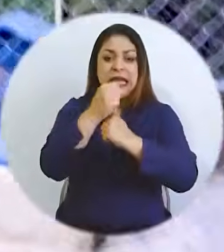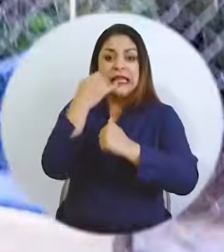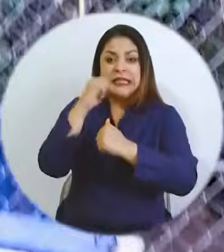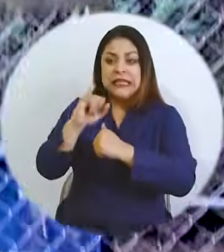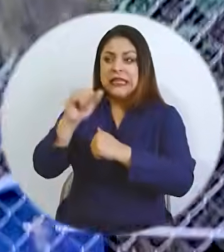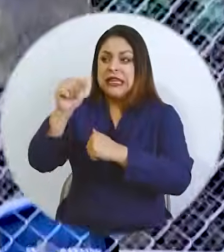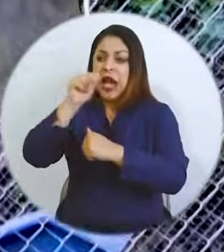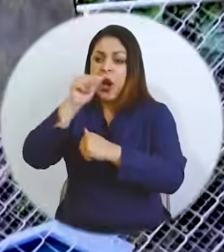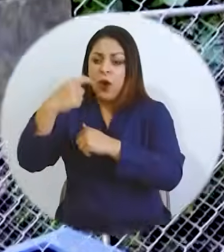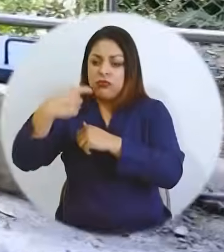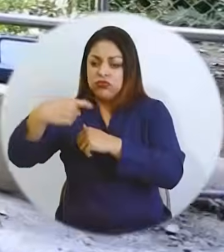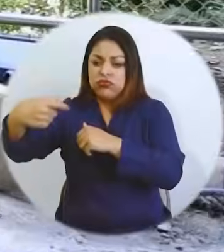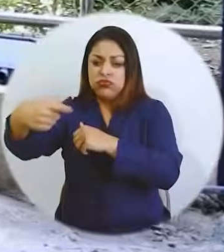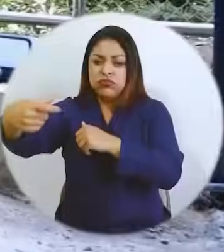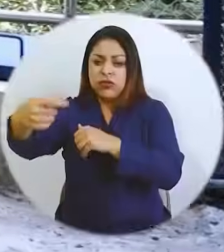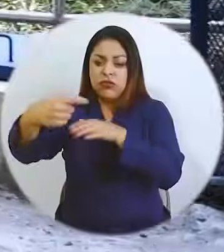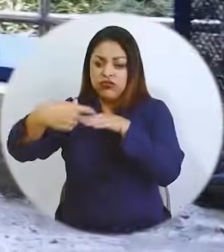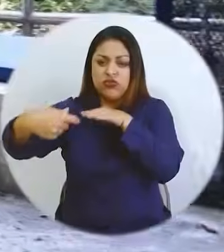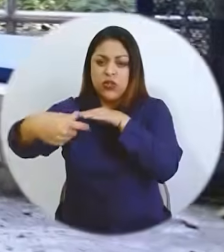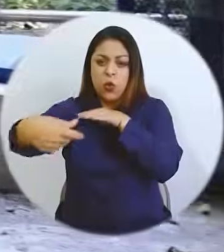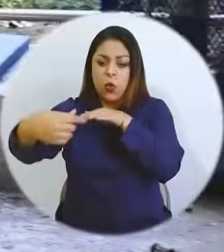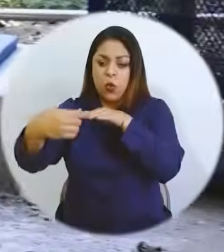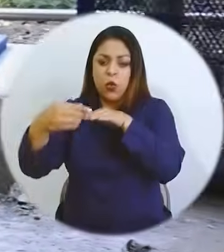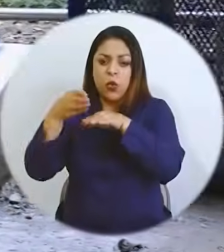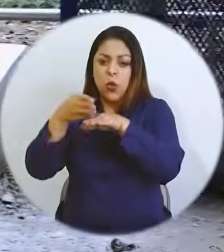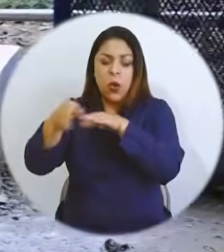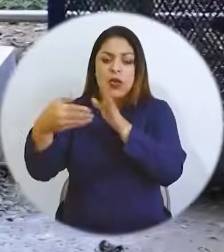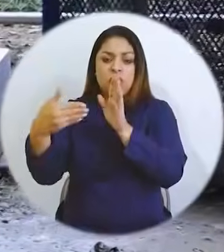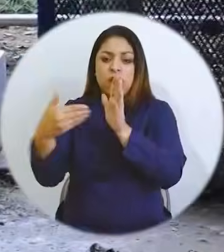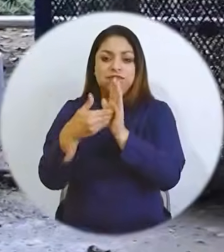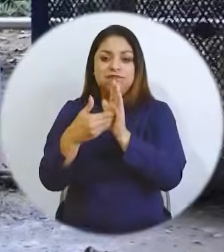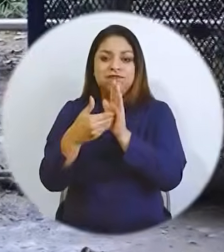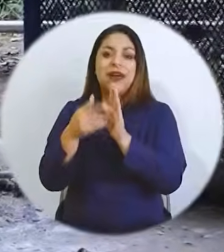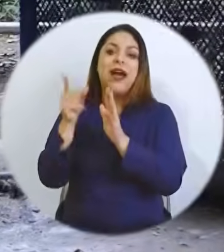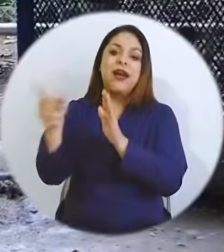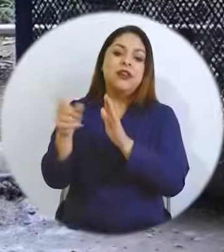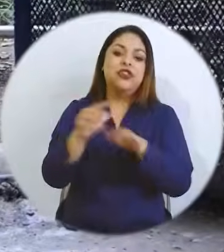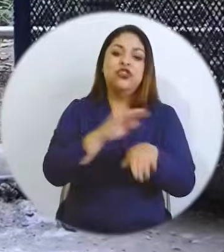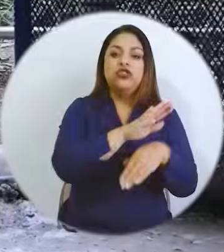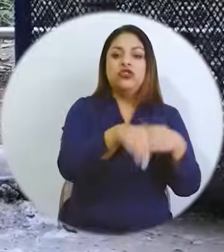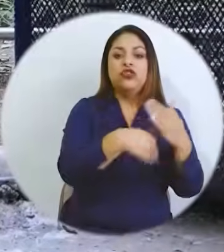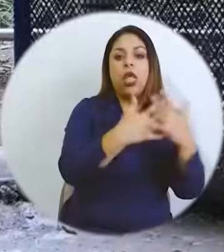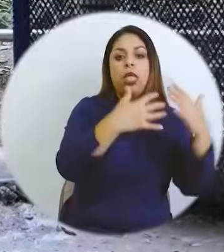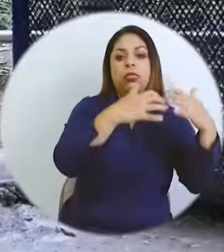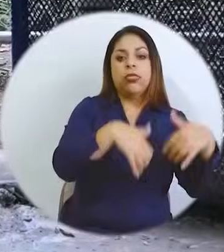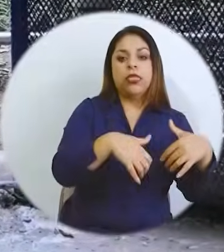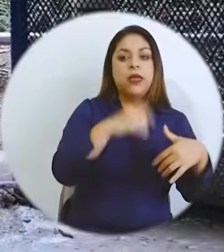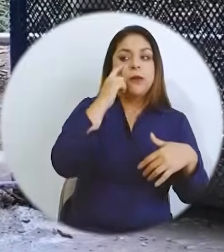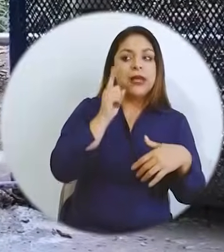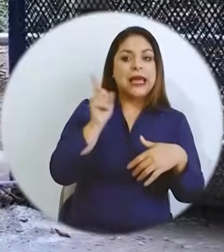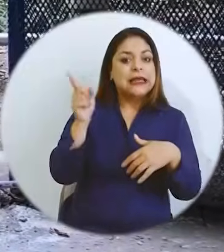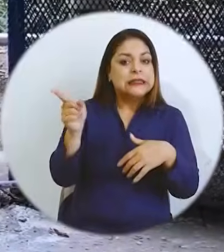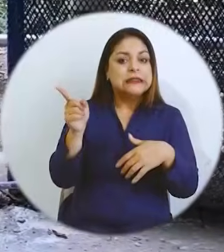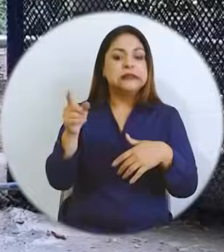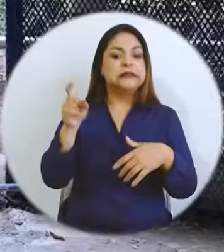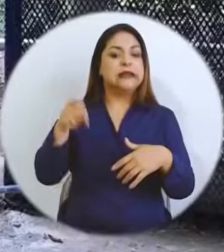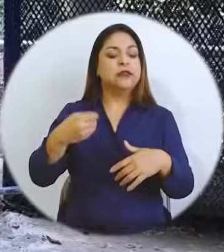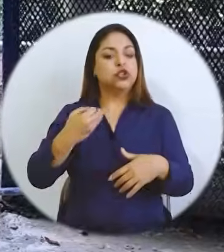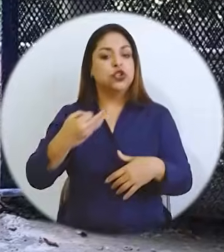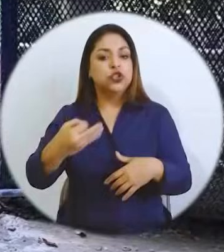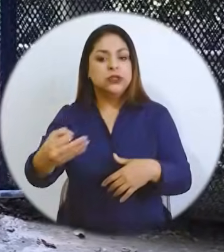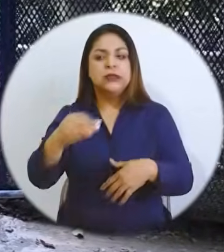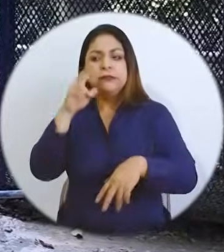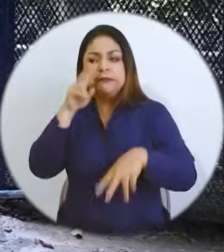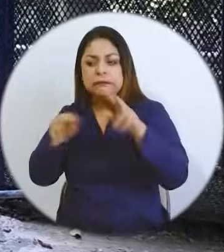naciente, falla todo, porque de ahí viene el agua. Entonces, son procesos que tienen que estar totalmente, todos los días se tienen